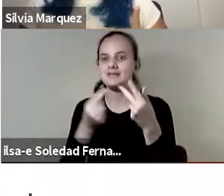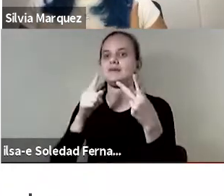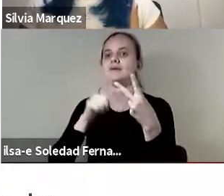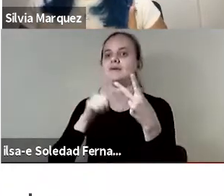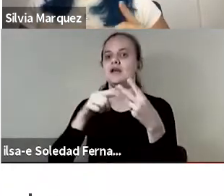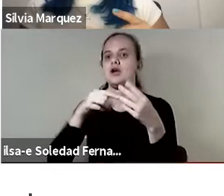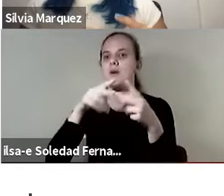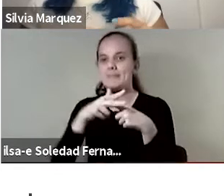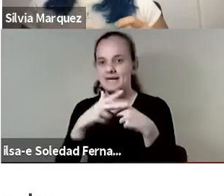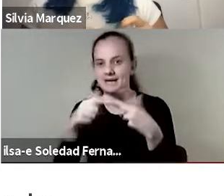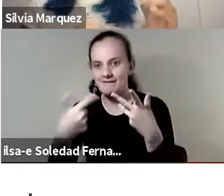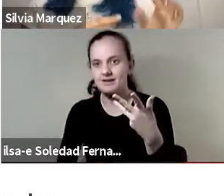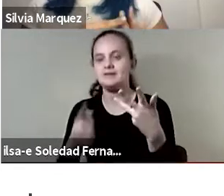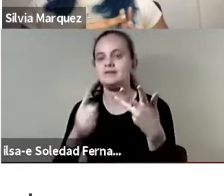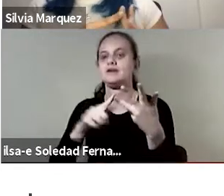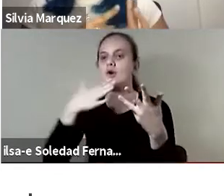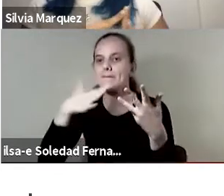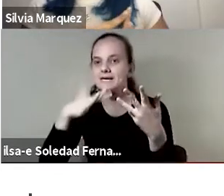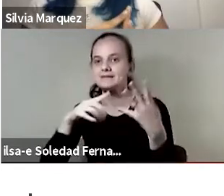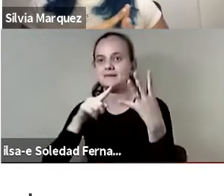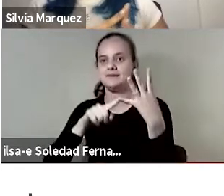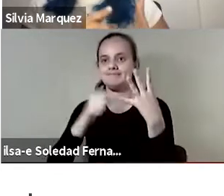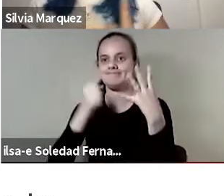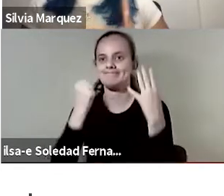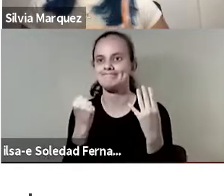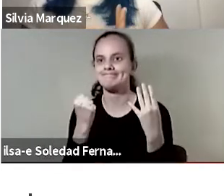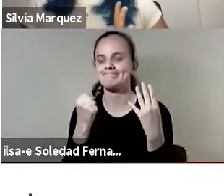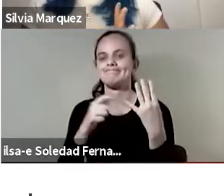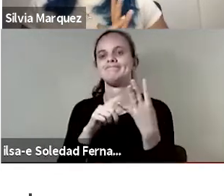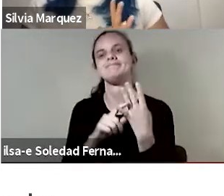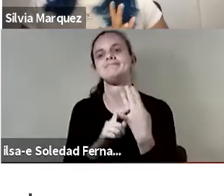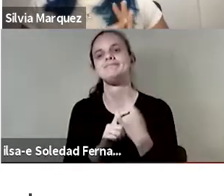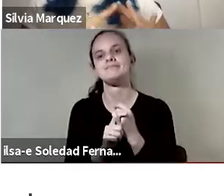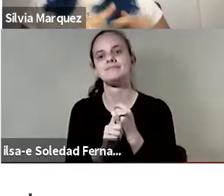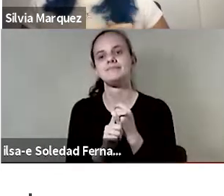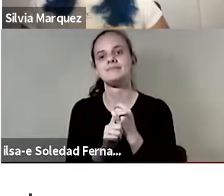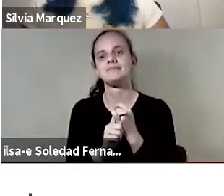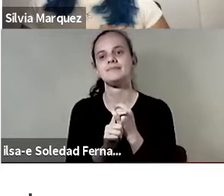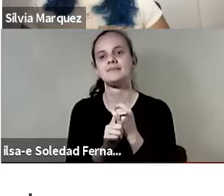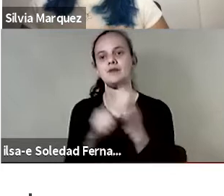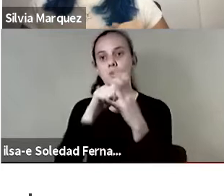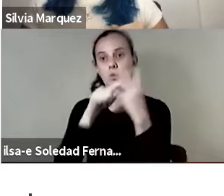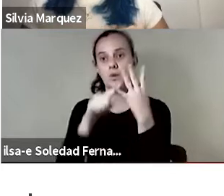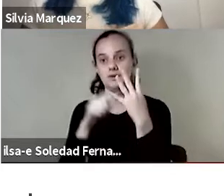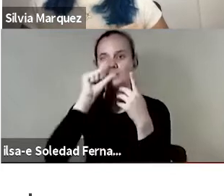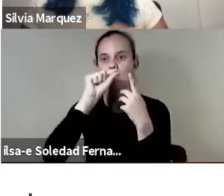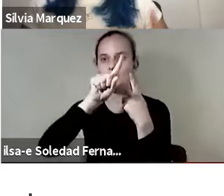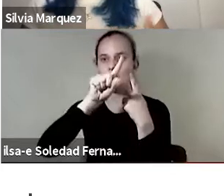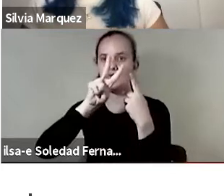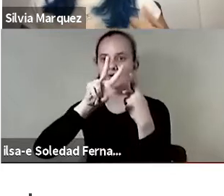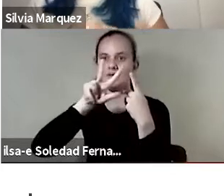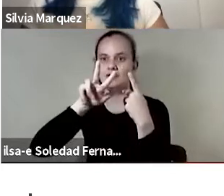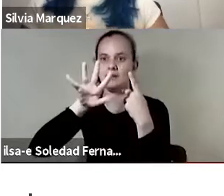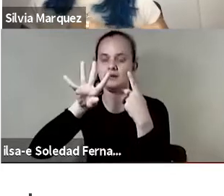El 1 es perceptible, el 2 es operable, el 3 es comprensible y el 4 es robusto.